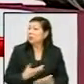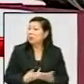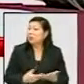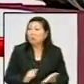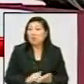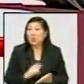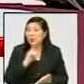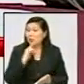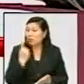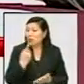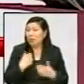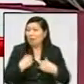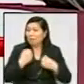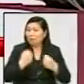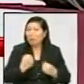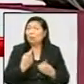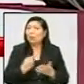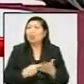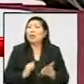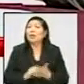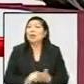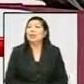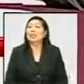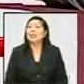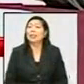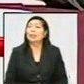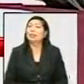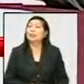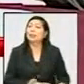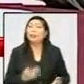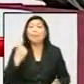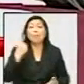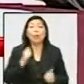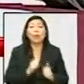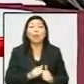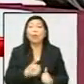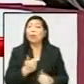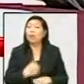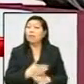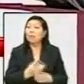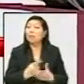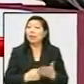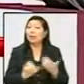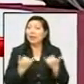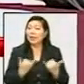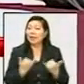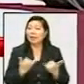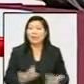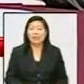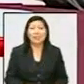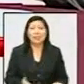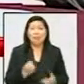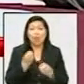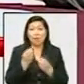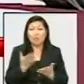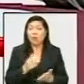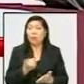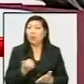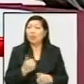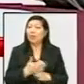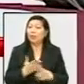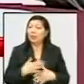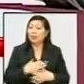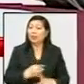ya no es solamente capricho, por eso que nos hace llevar a pensar de otra manera, que esto ya obedece a otro tipo